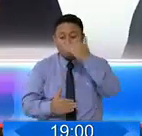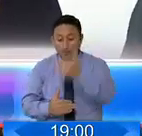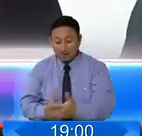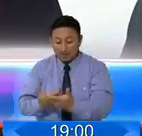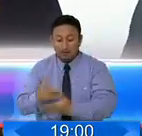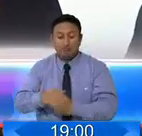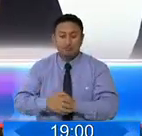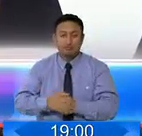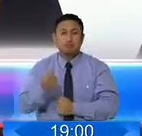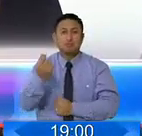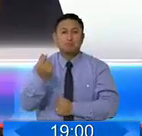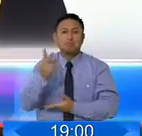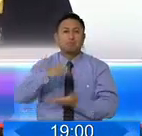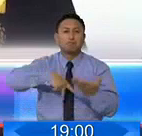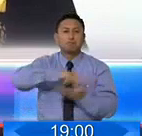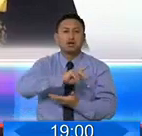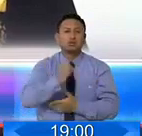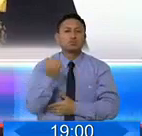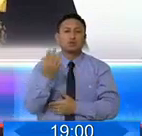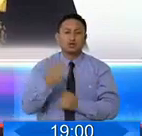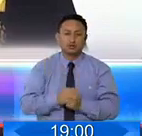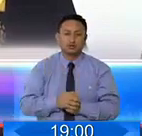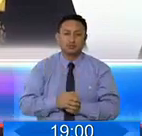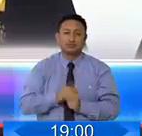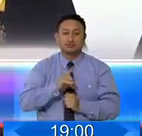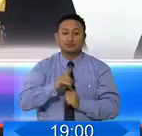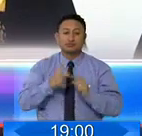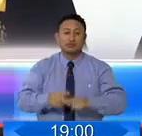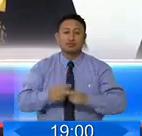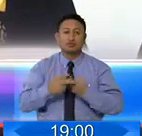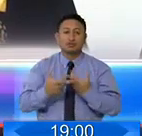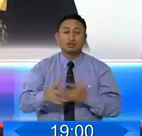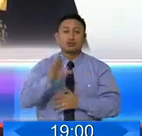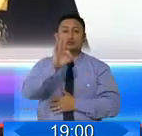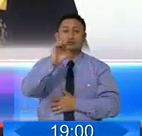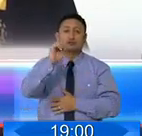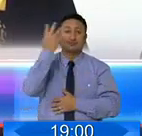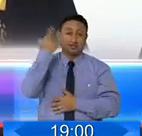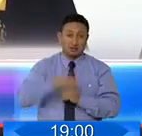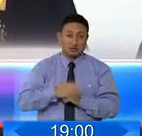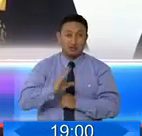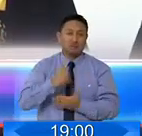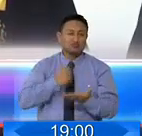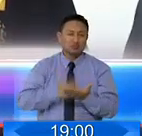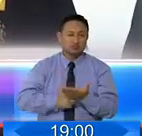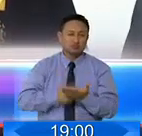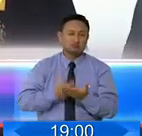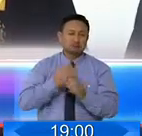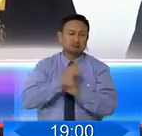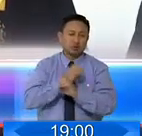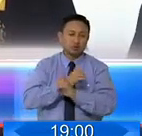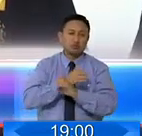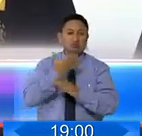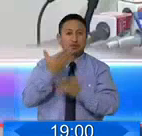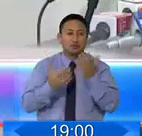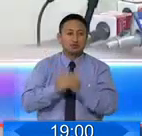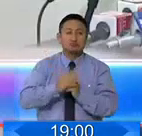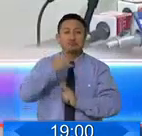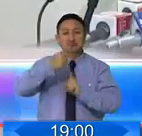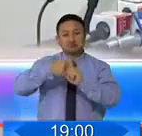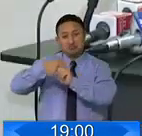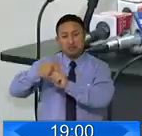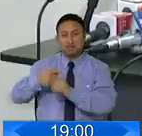que se debe resarcir a la compañía Chevron iniciará dentro de 90 días y podrá tomar varios meses.